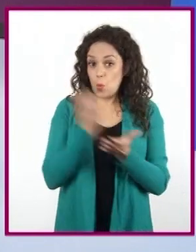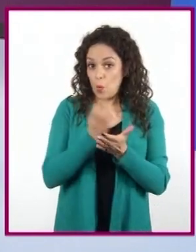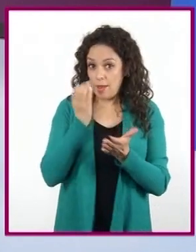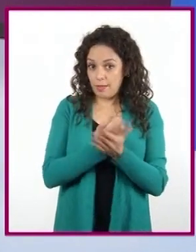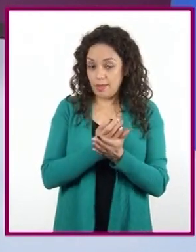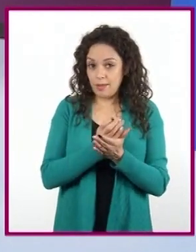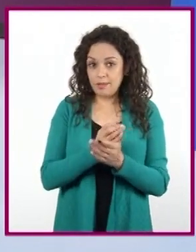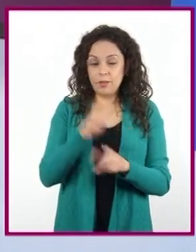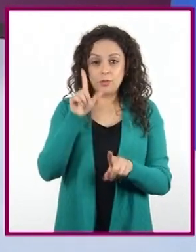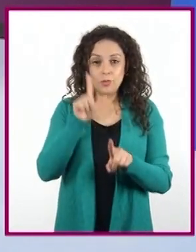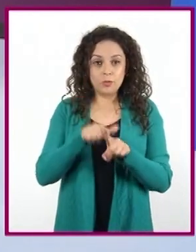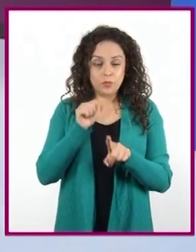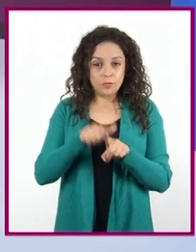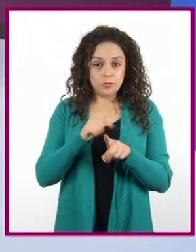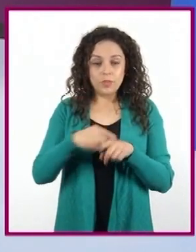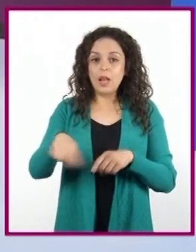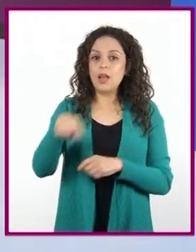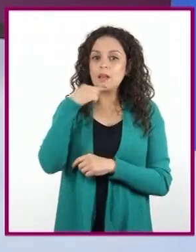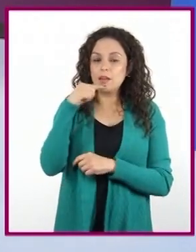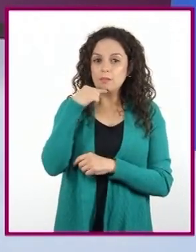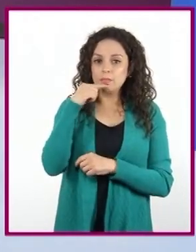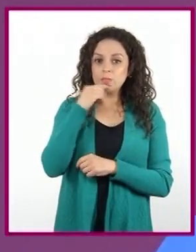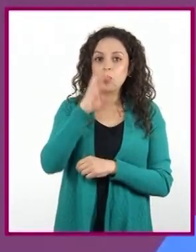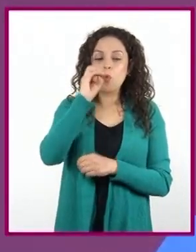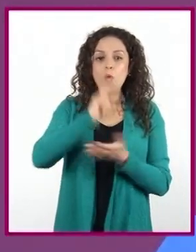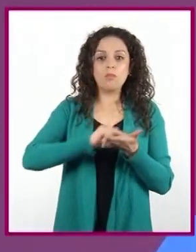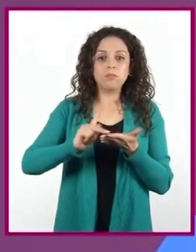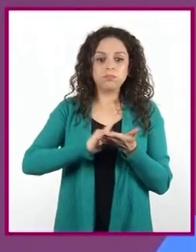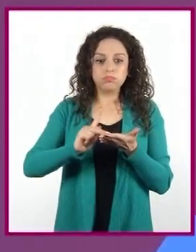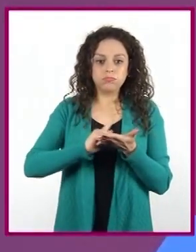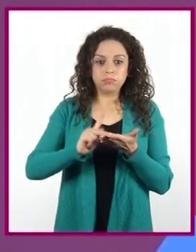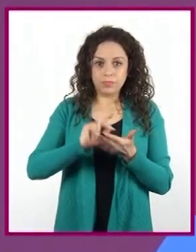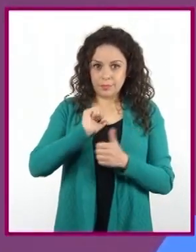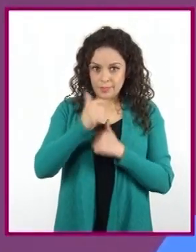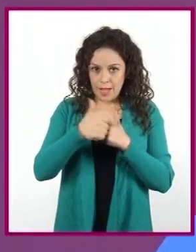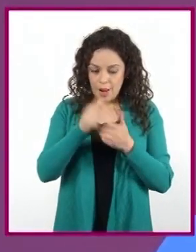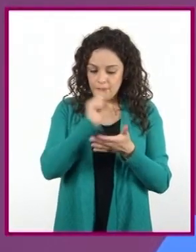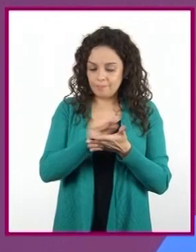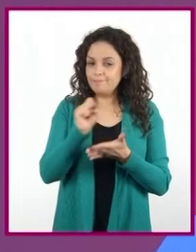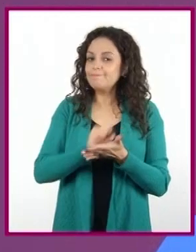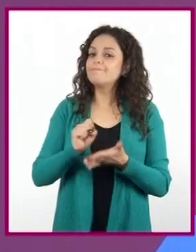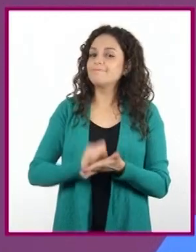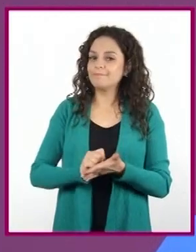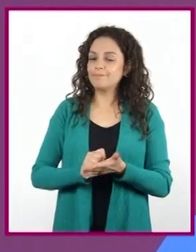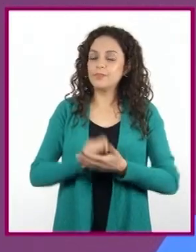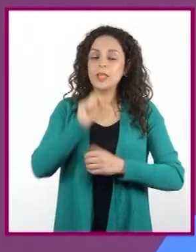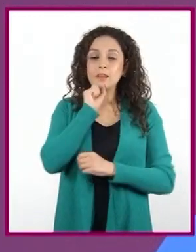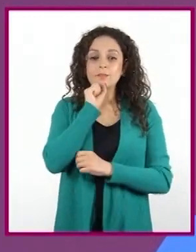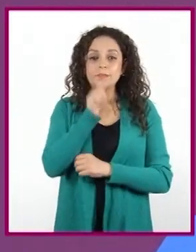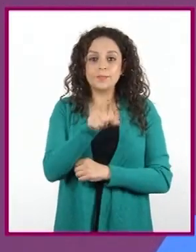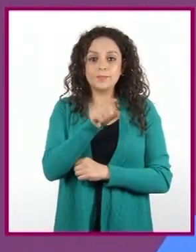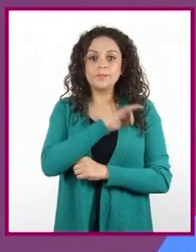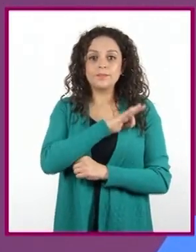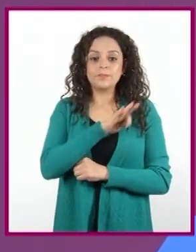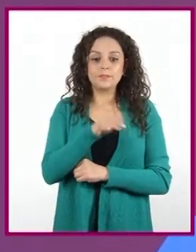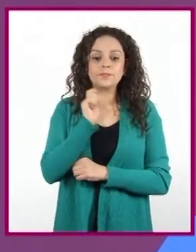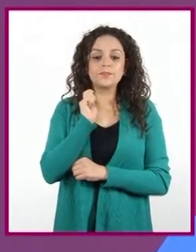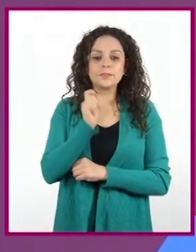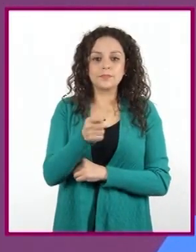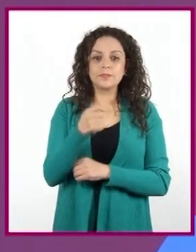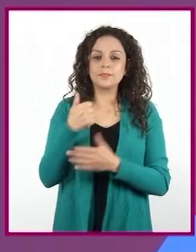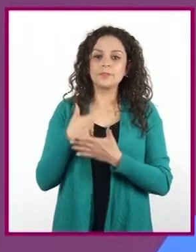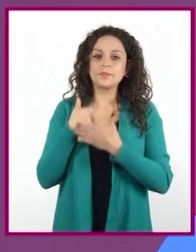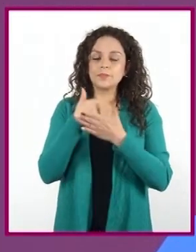cuaderno, colores o lápiz o bolígrafo para que puedan tomar notas. También podría ayudarles tener a la mano